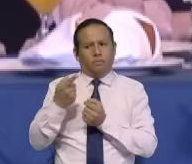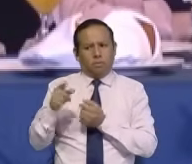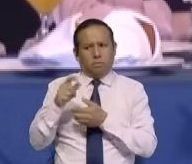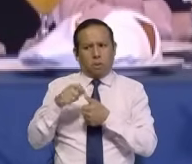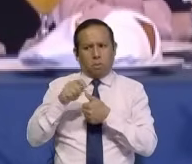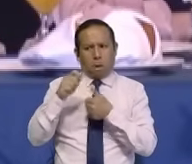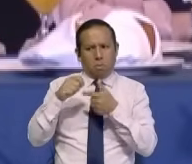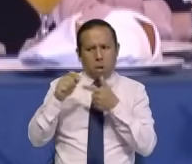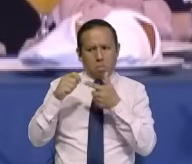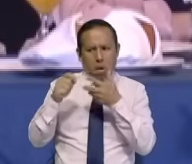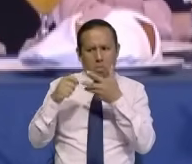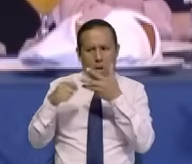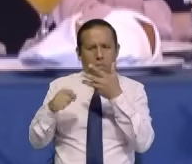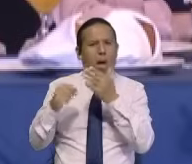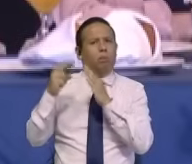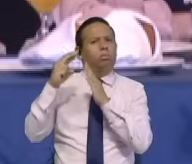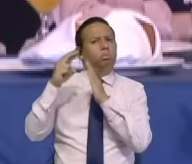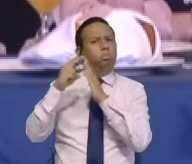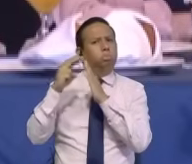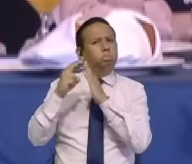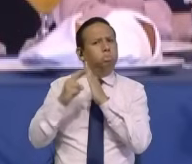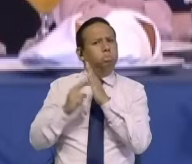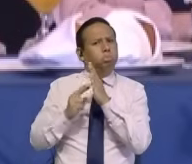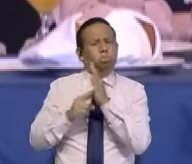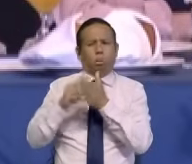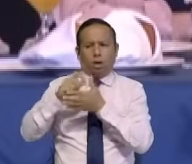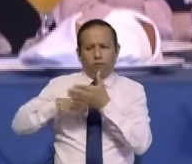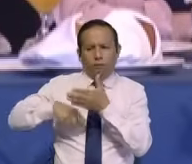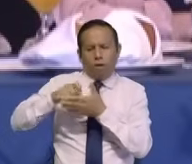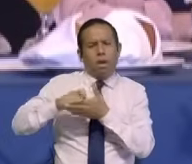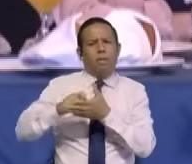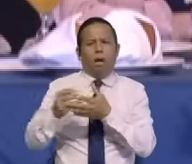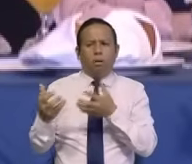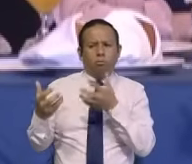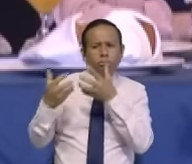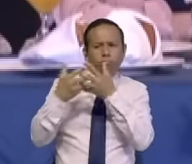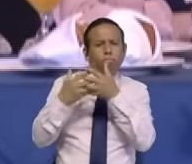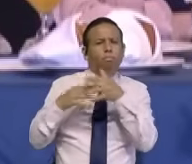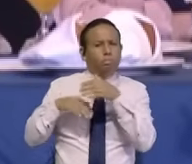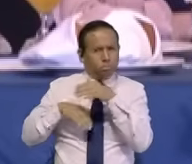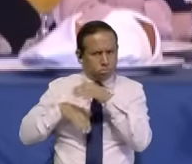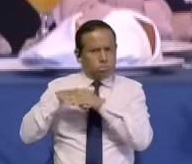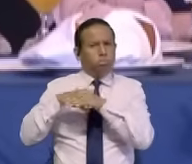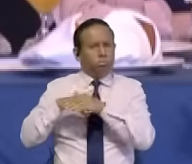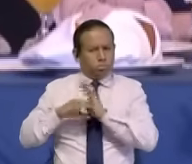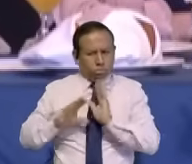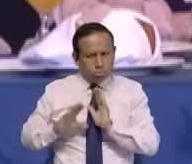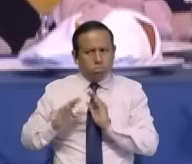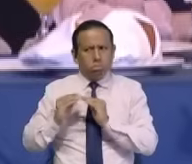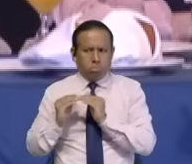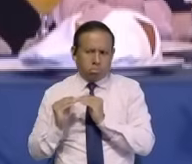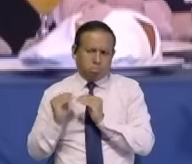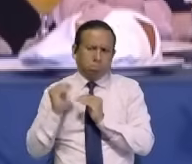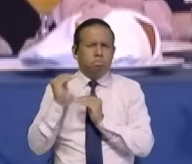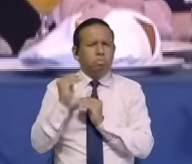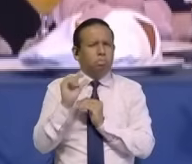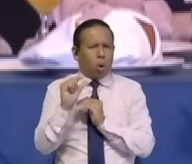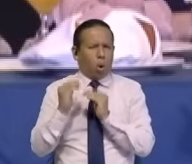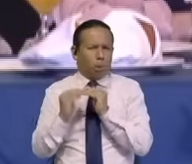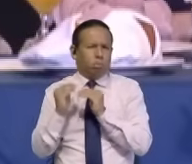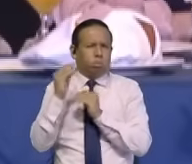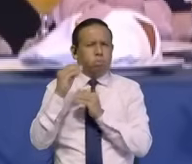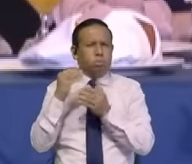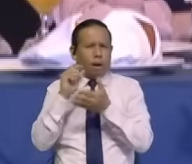cumplieron con los números de firmas, que con el mínimo, han superado el mínimo que,